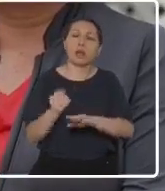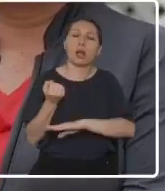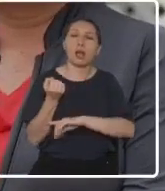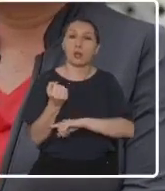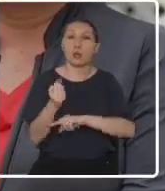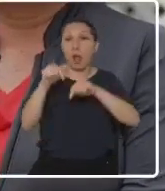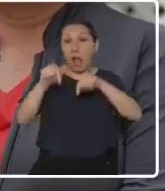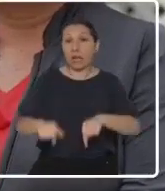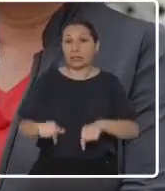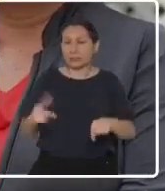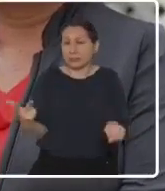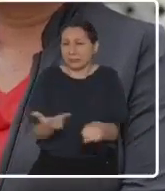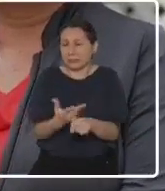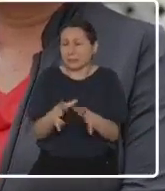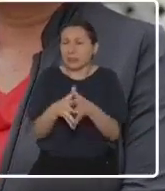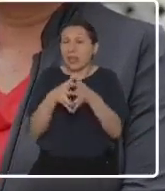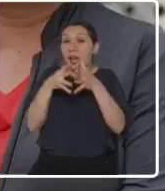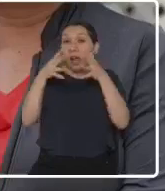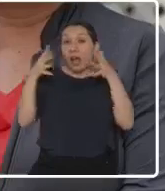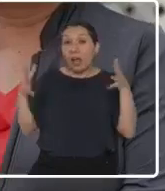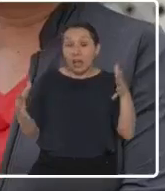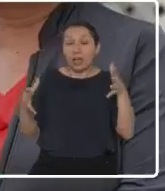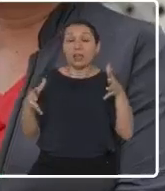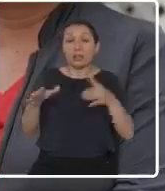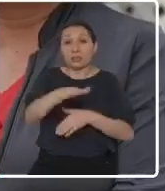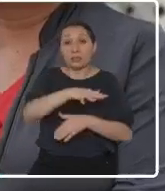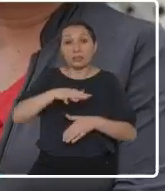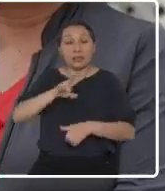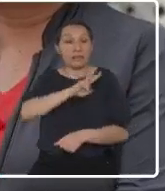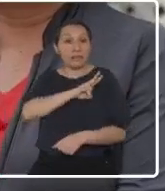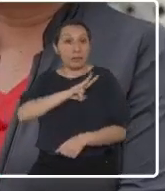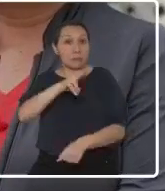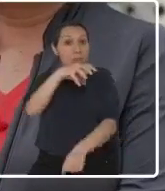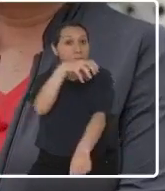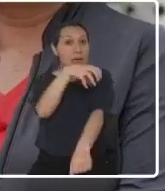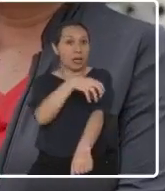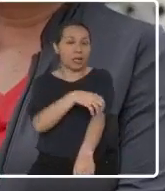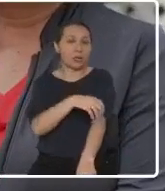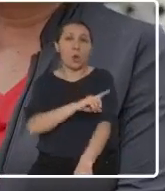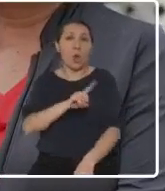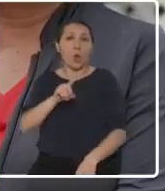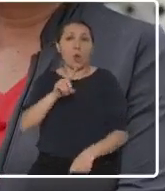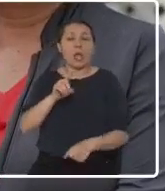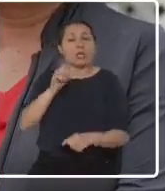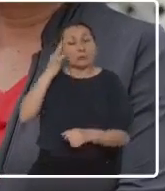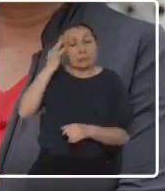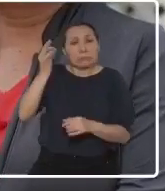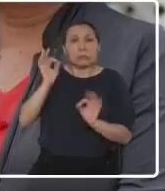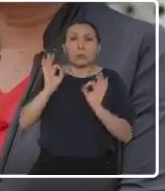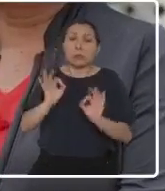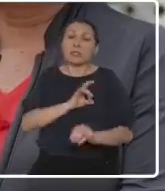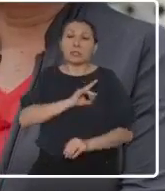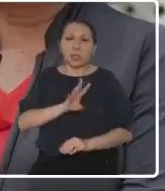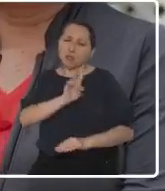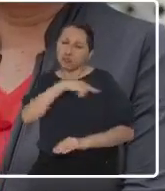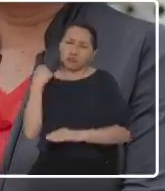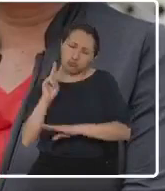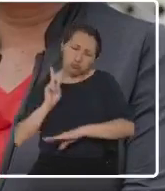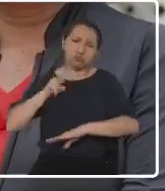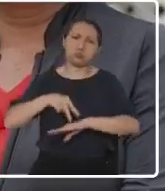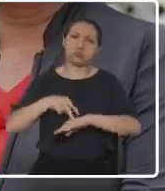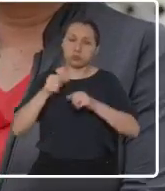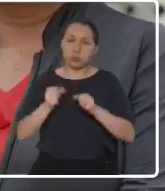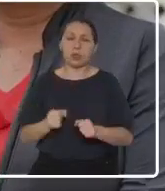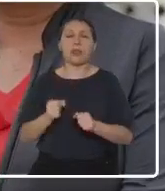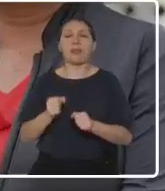día, ante esta tragedia de magnitudes tan grandes que hemos enfrentado en la región de Valparaíso, no va a ser la excepción. Chilenos y chilenas, nos vamos a poner de pie.